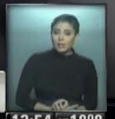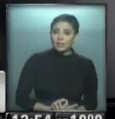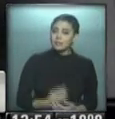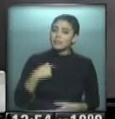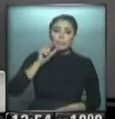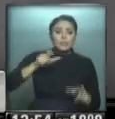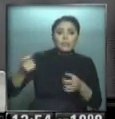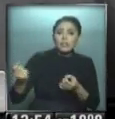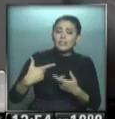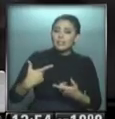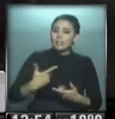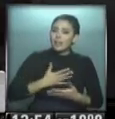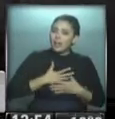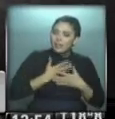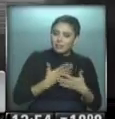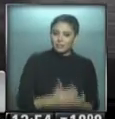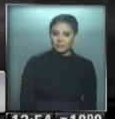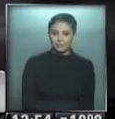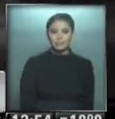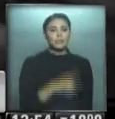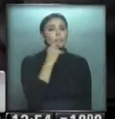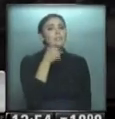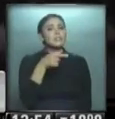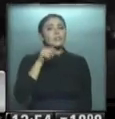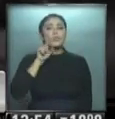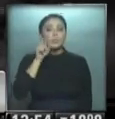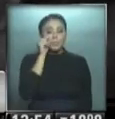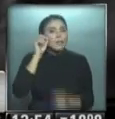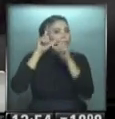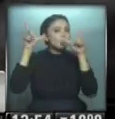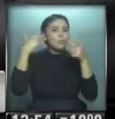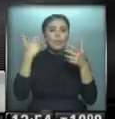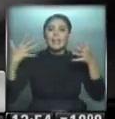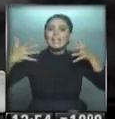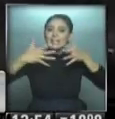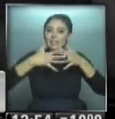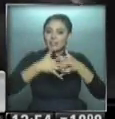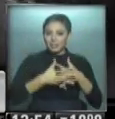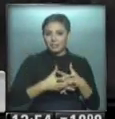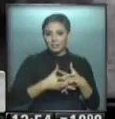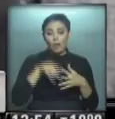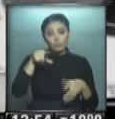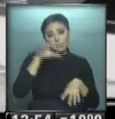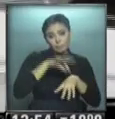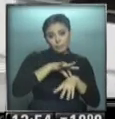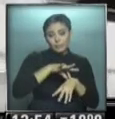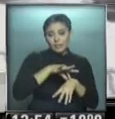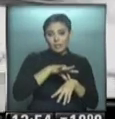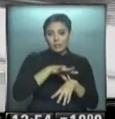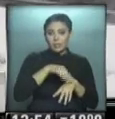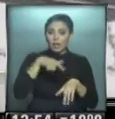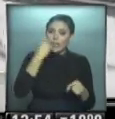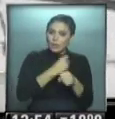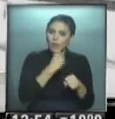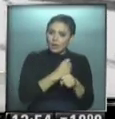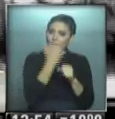recibido muchísimo afecto a uno de los sueños de su padre a la integración justamente ustedes médicas están